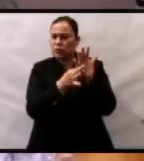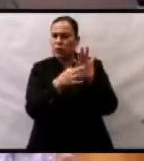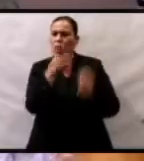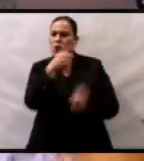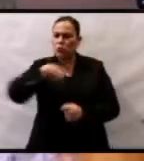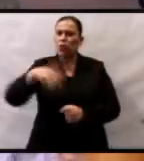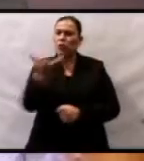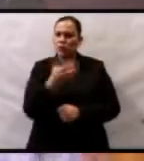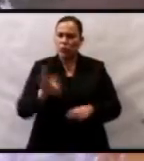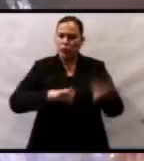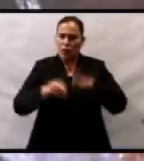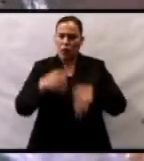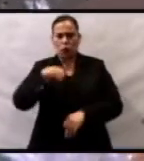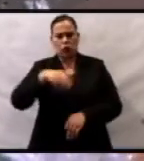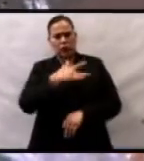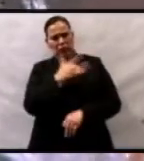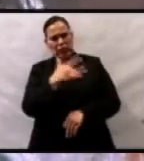y